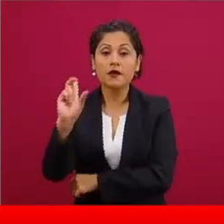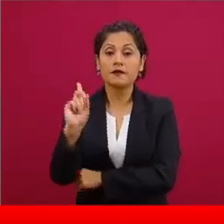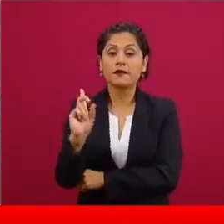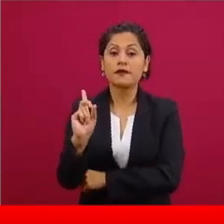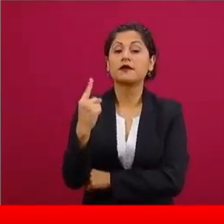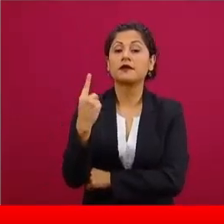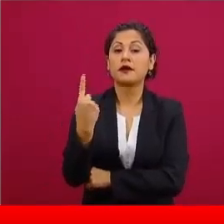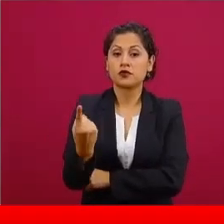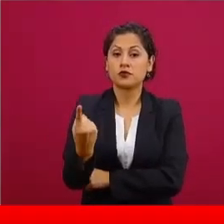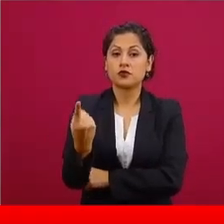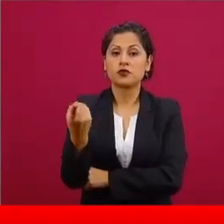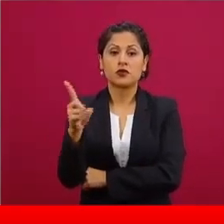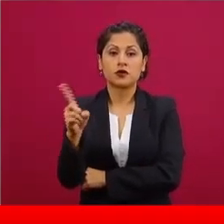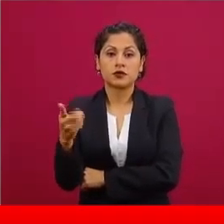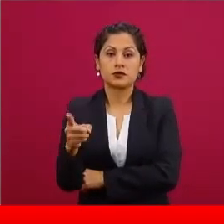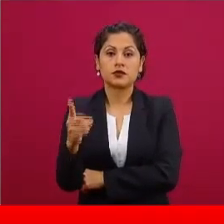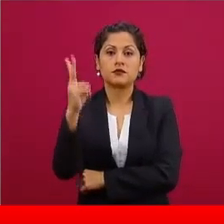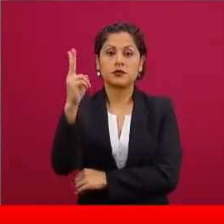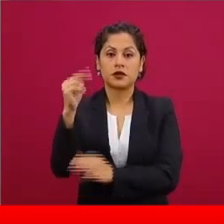del 2020